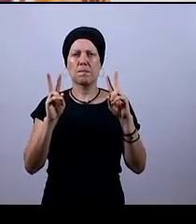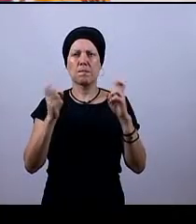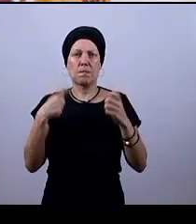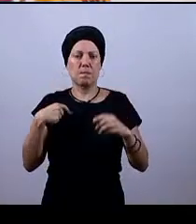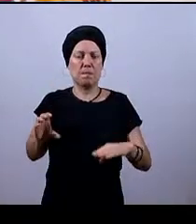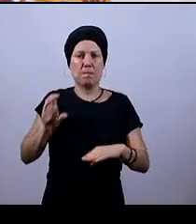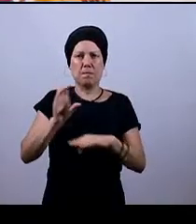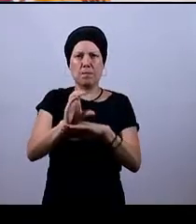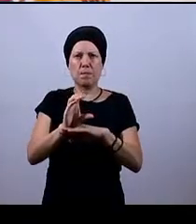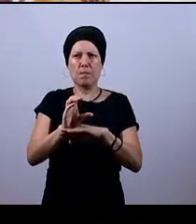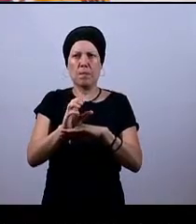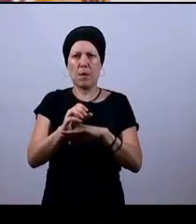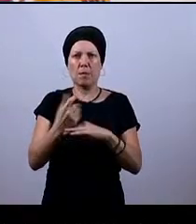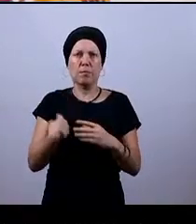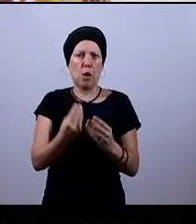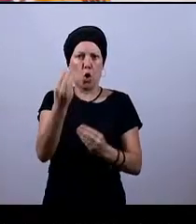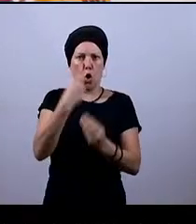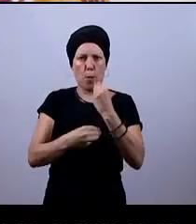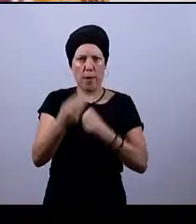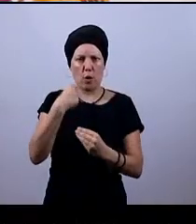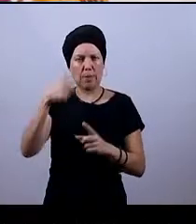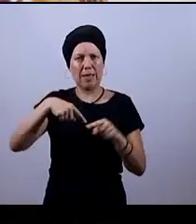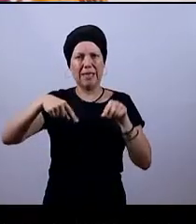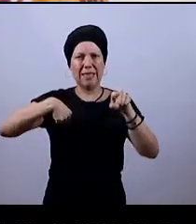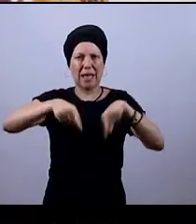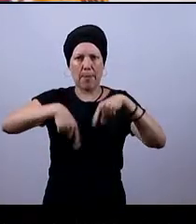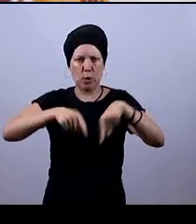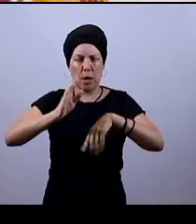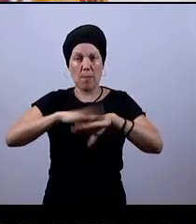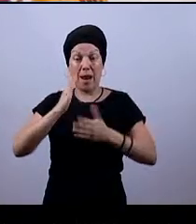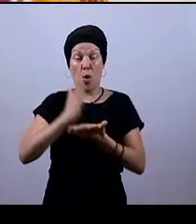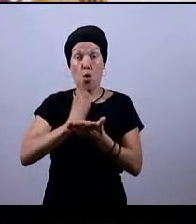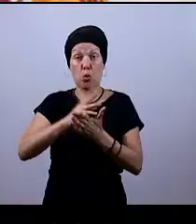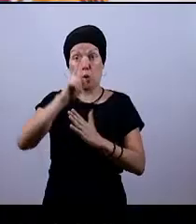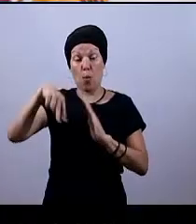ayudas en materia de comedores y de transporte para el curso